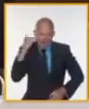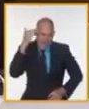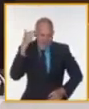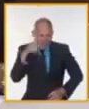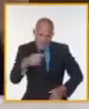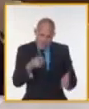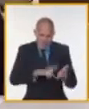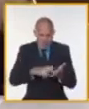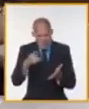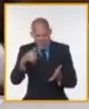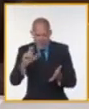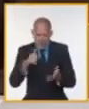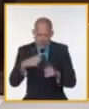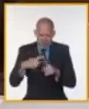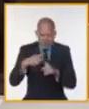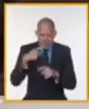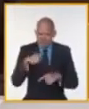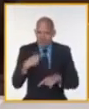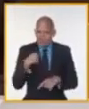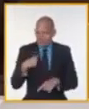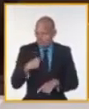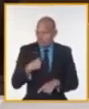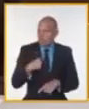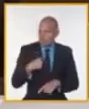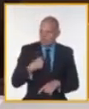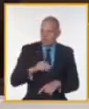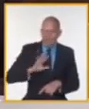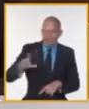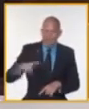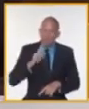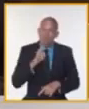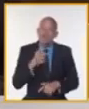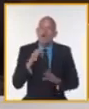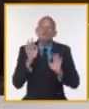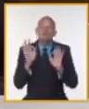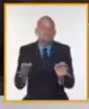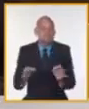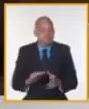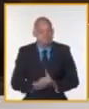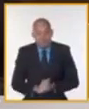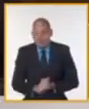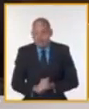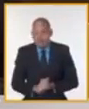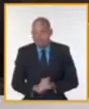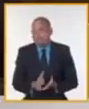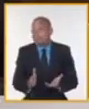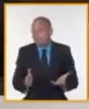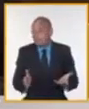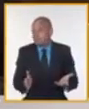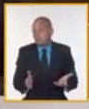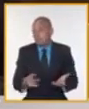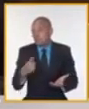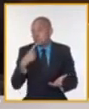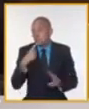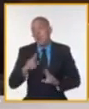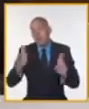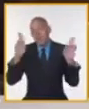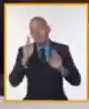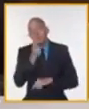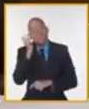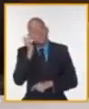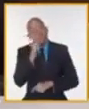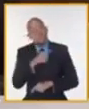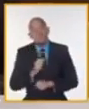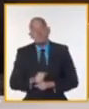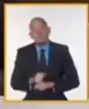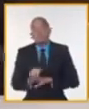reevaluando lo que hacemos y reinventando cómo hacerlo mejor. Era lo que quería decir, coincidiendo, Miriam, con tu importante intervención. ¿Algún